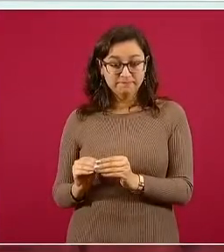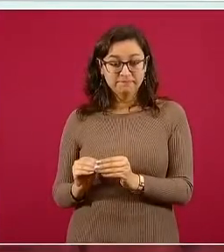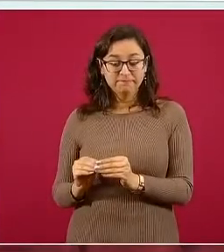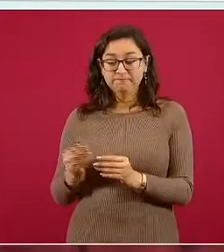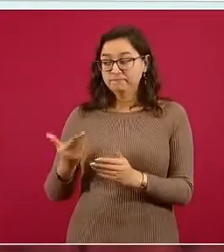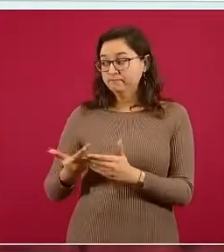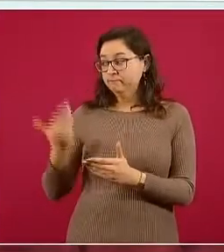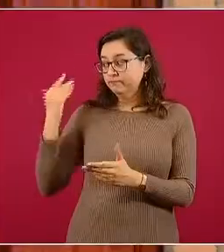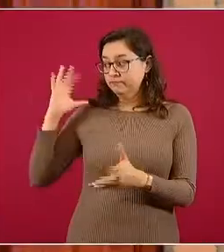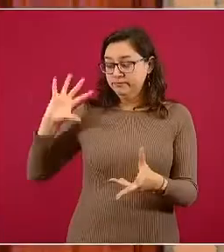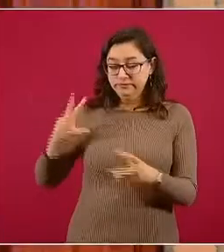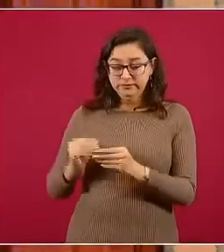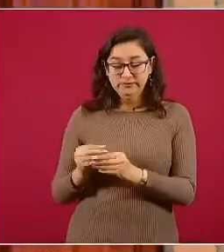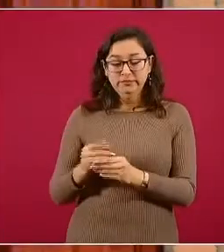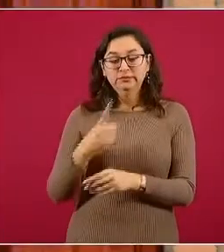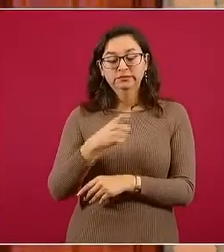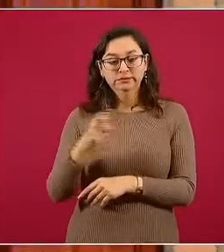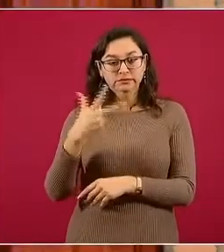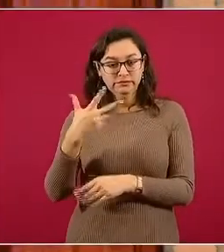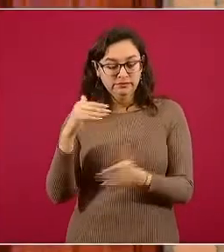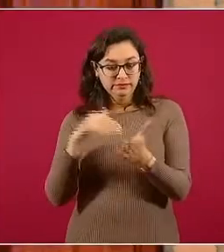la epidemia en México